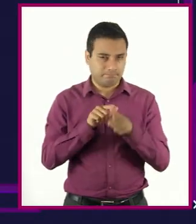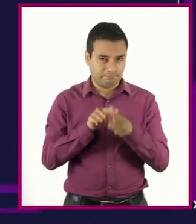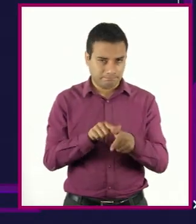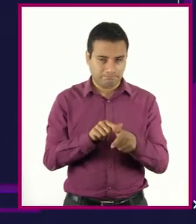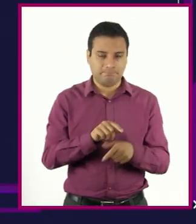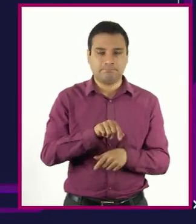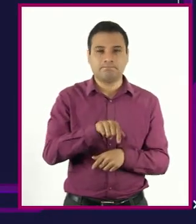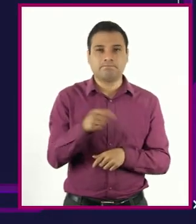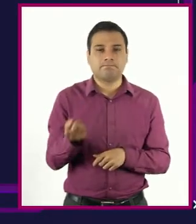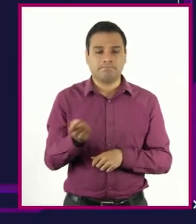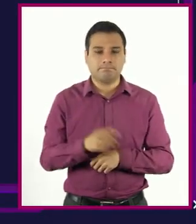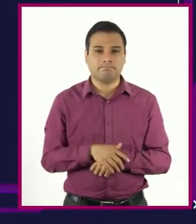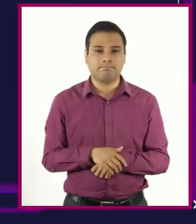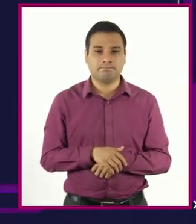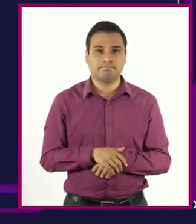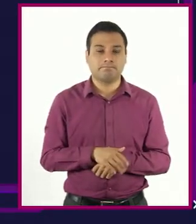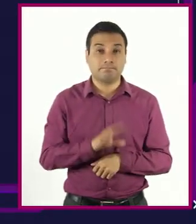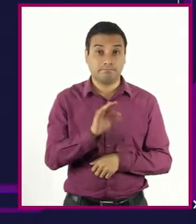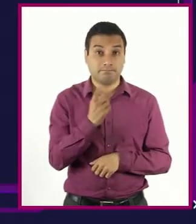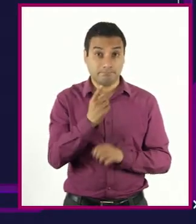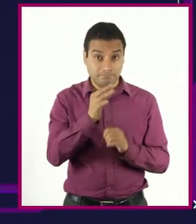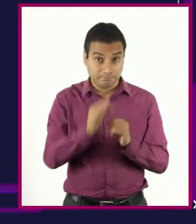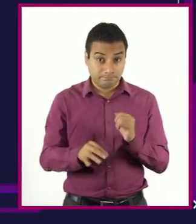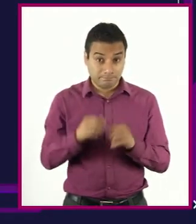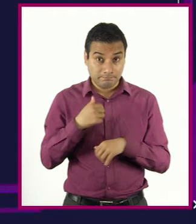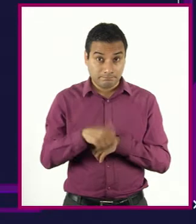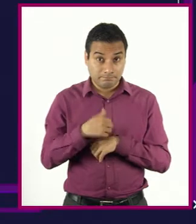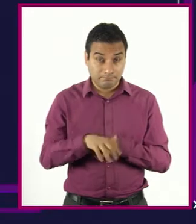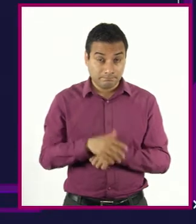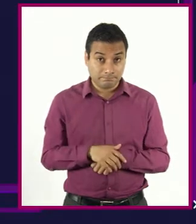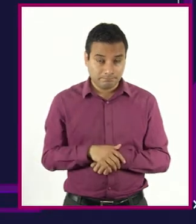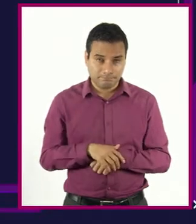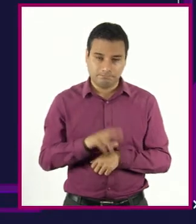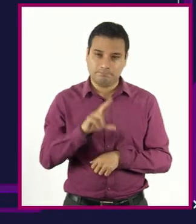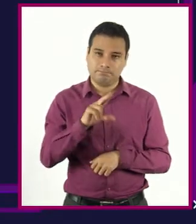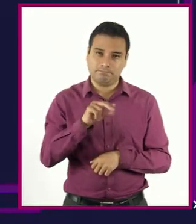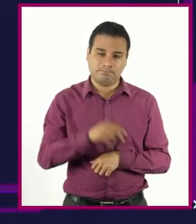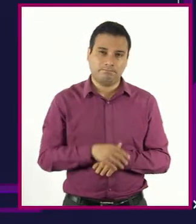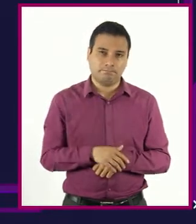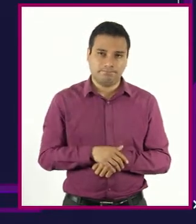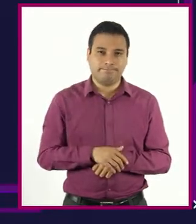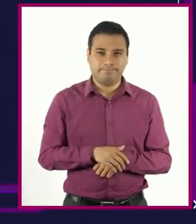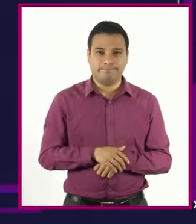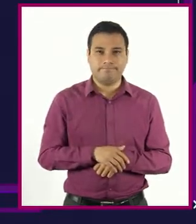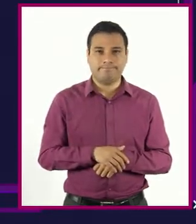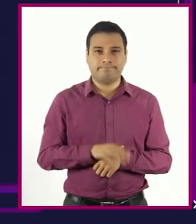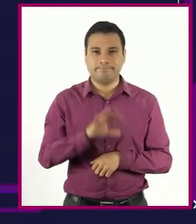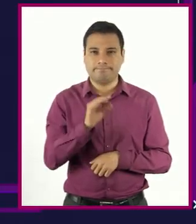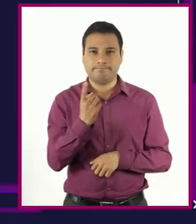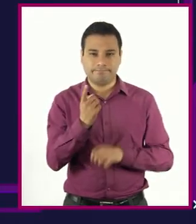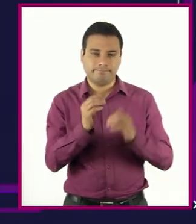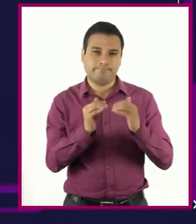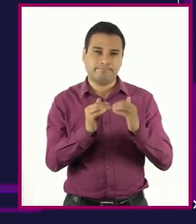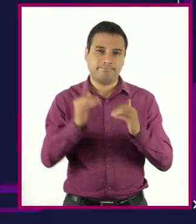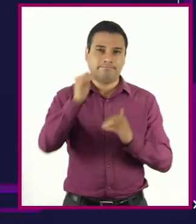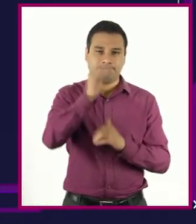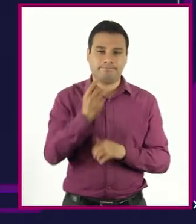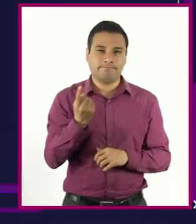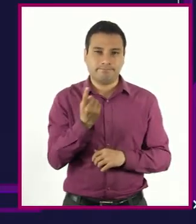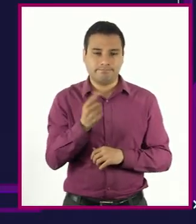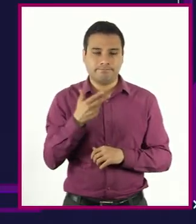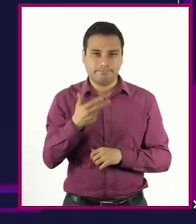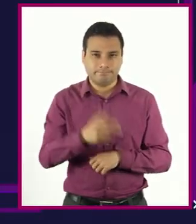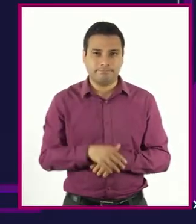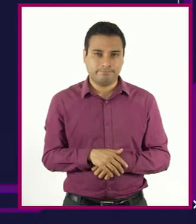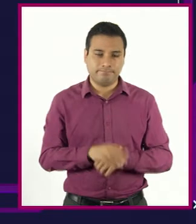número. Al no ser el último número, se compara con 8, siendo mayor el 41, por lo